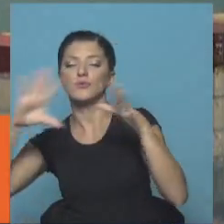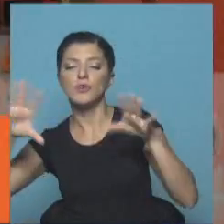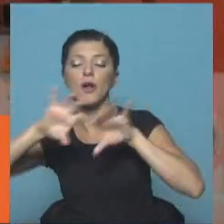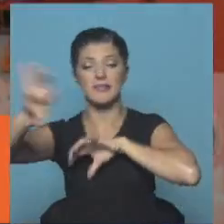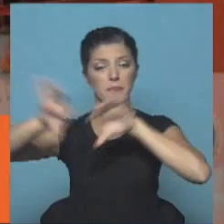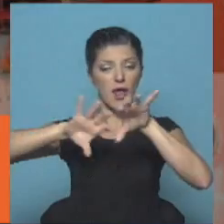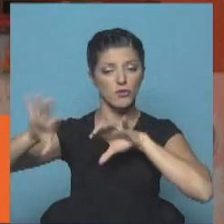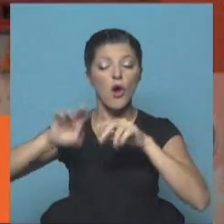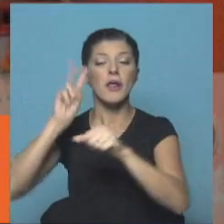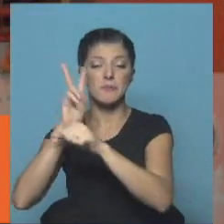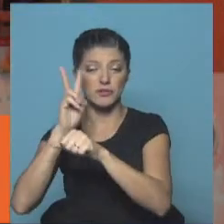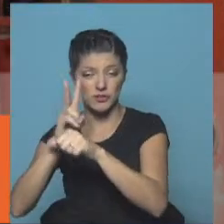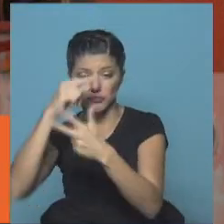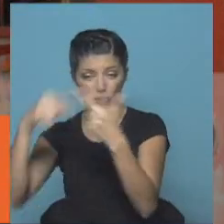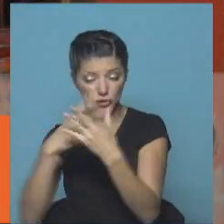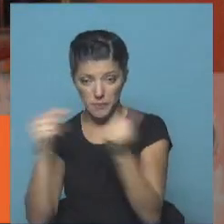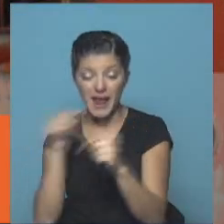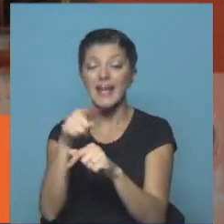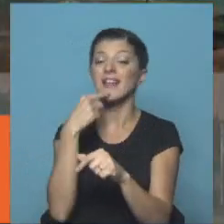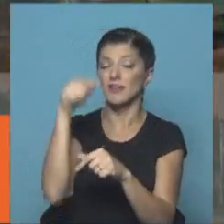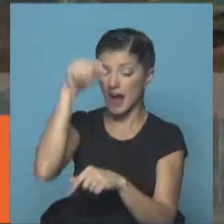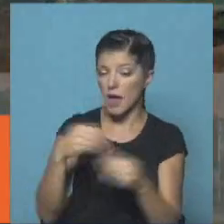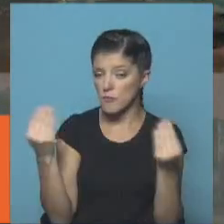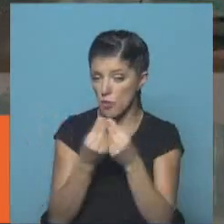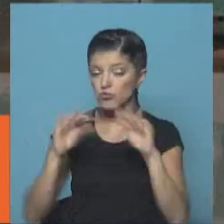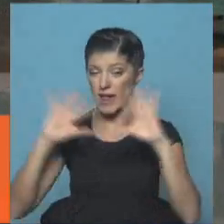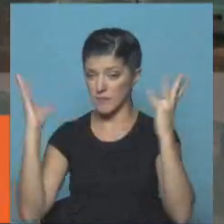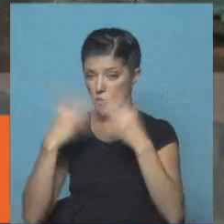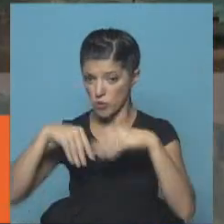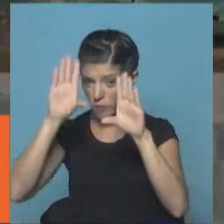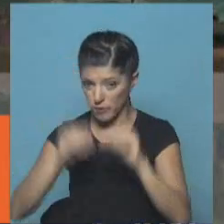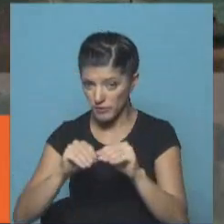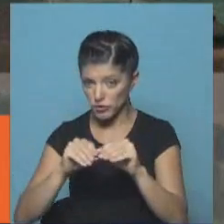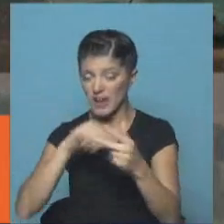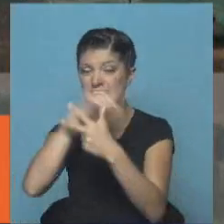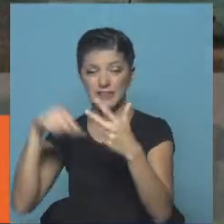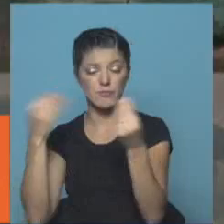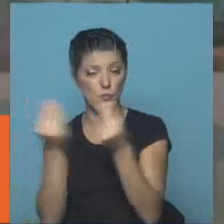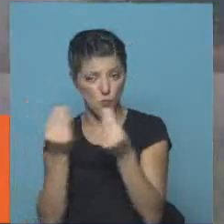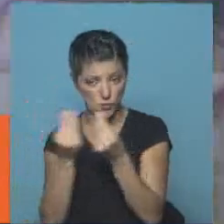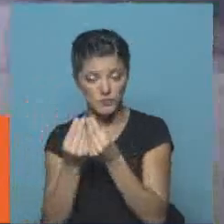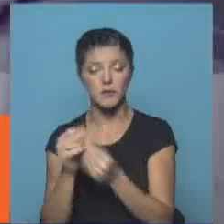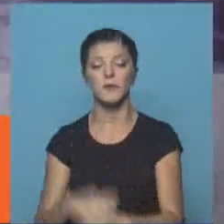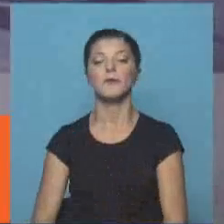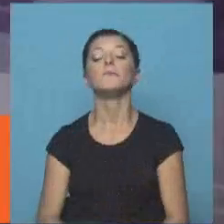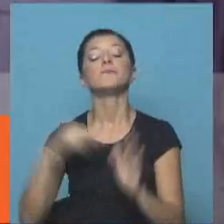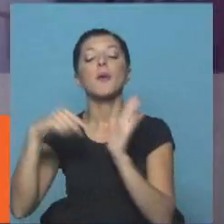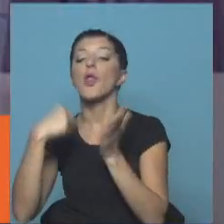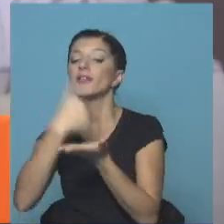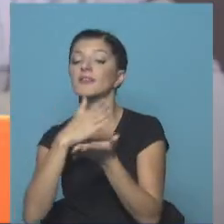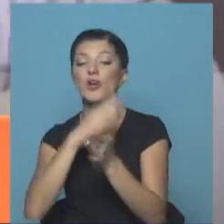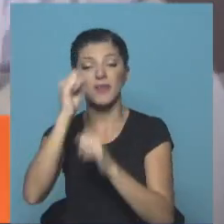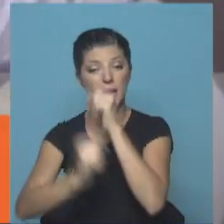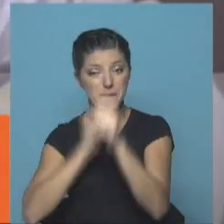y proteccionismo que, según él, abundan en el mundo. Pero en las cámaras empresarias no todo